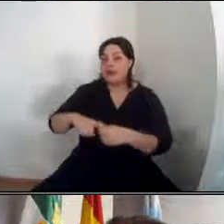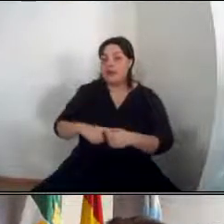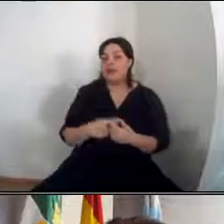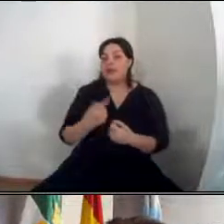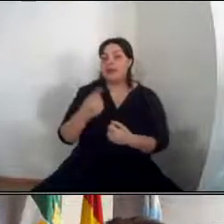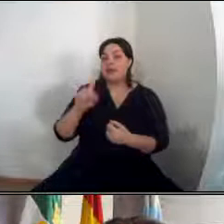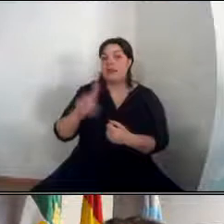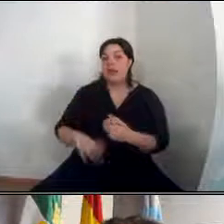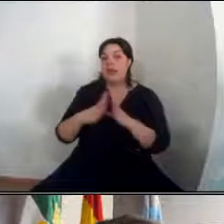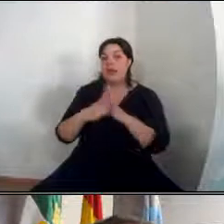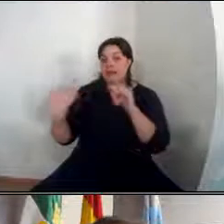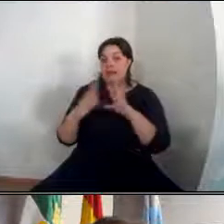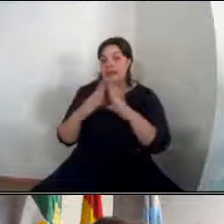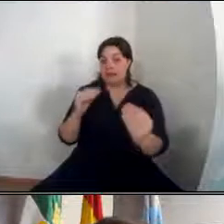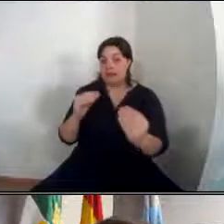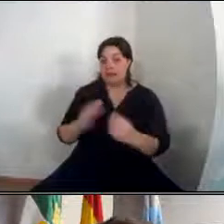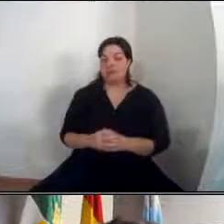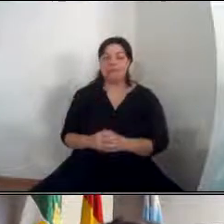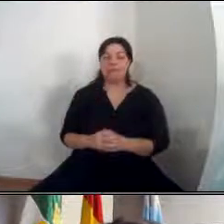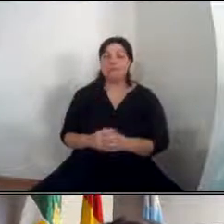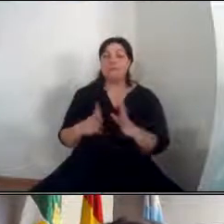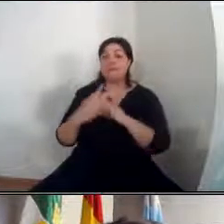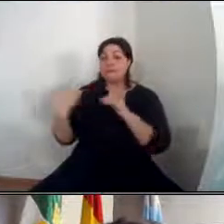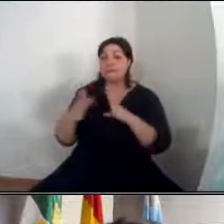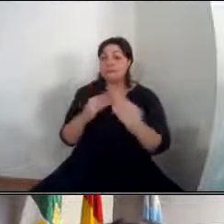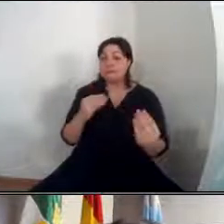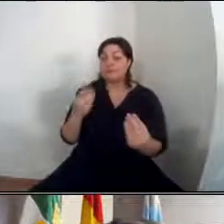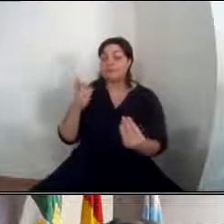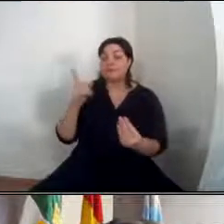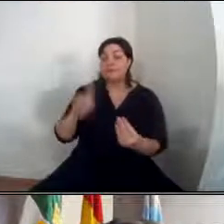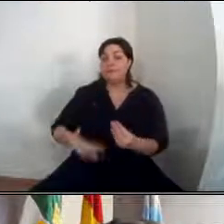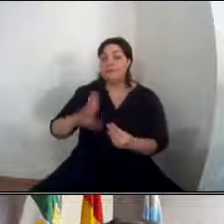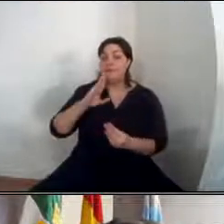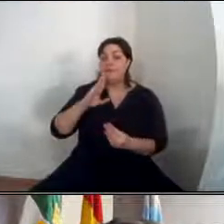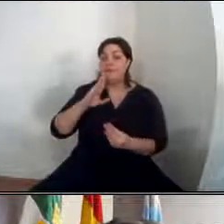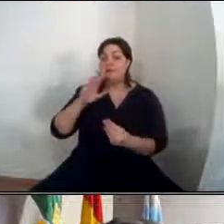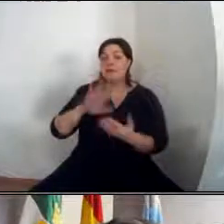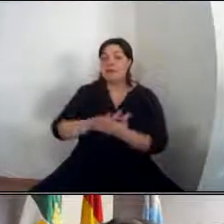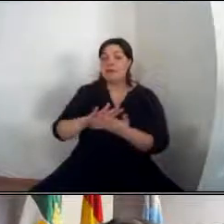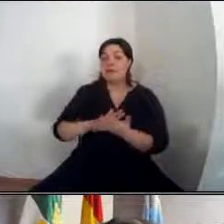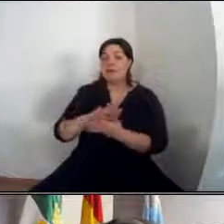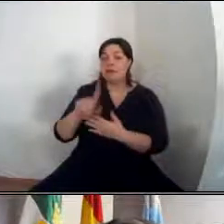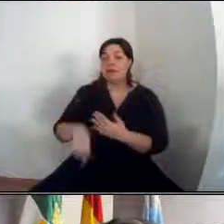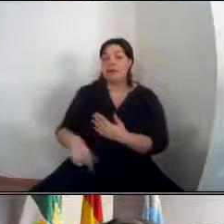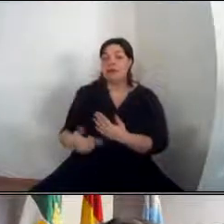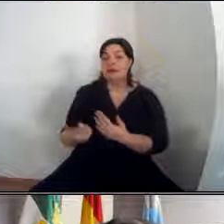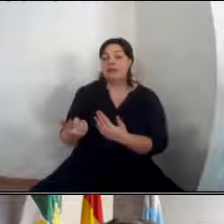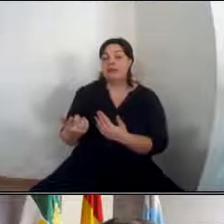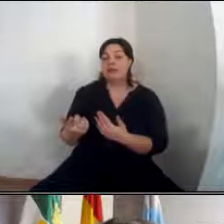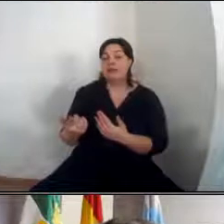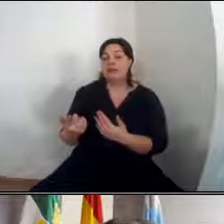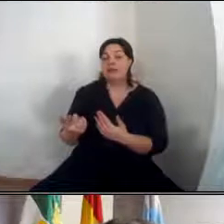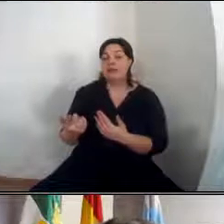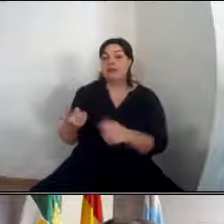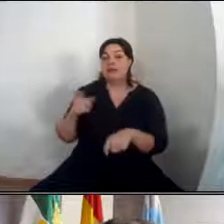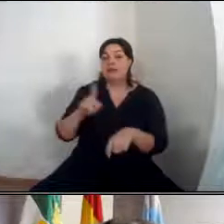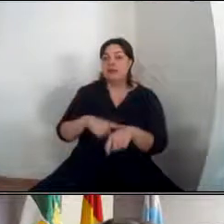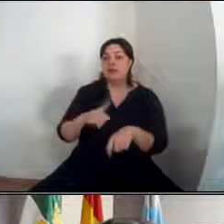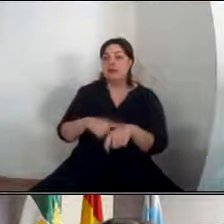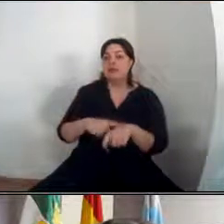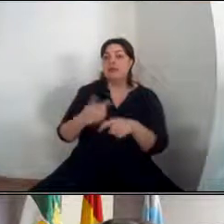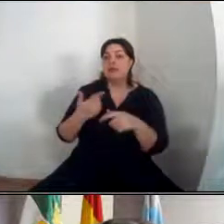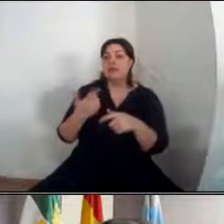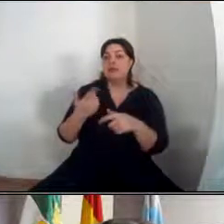del entendimiento. Ese entendimiento que, como bien decíamos, trabajado a lo largo de mucho tiempo las